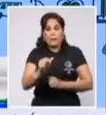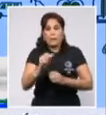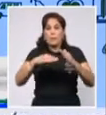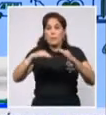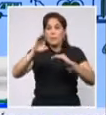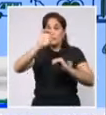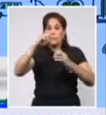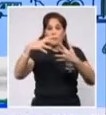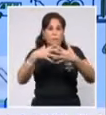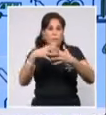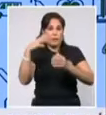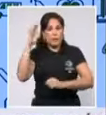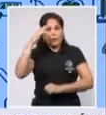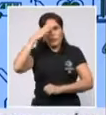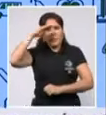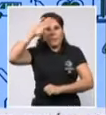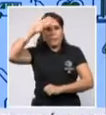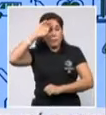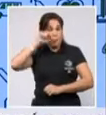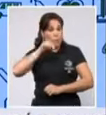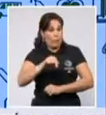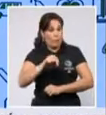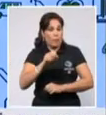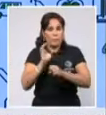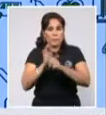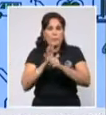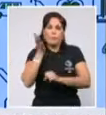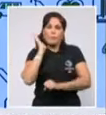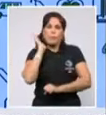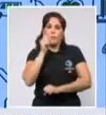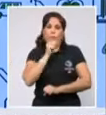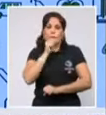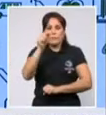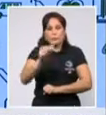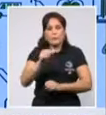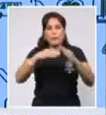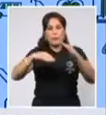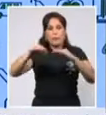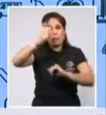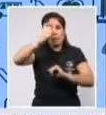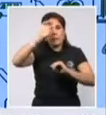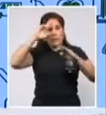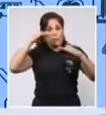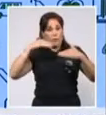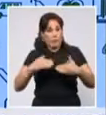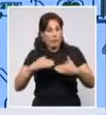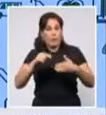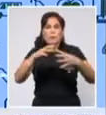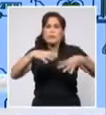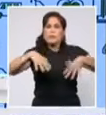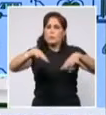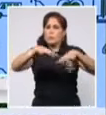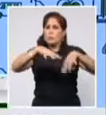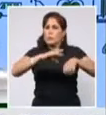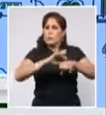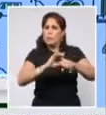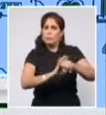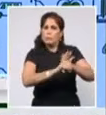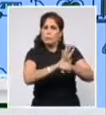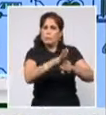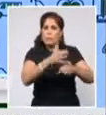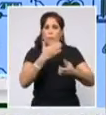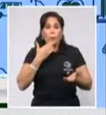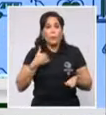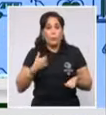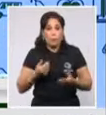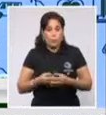de la República de Cuba. De inmediato iniciamos la conferencia de prensa del Ministerio de Salud Pública sobre la actualización de la situación epidemiológica